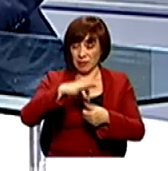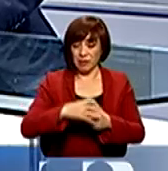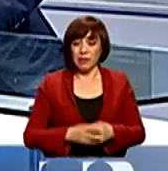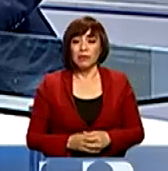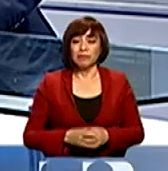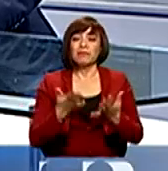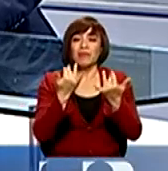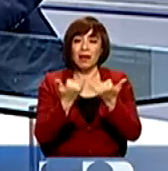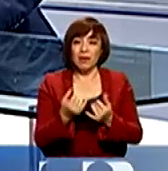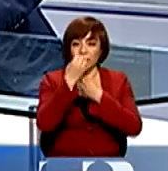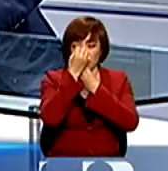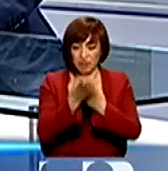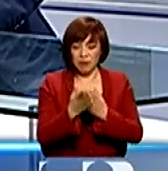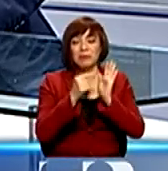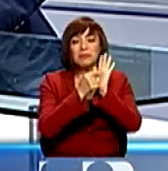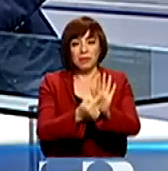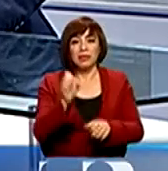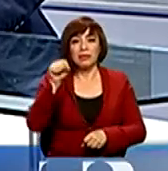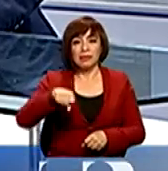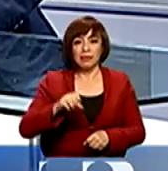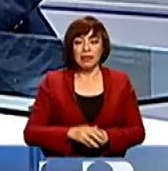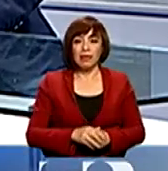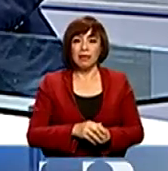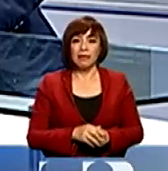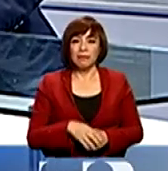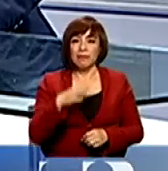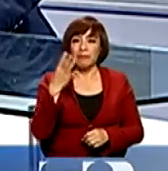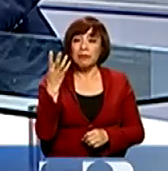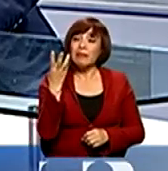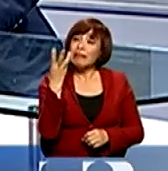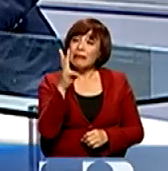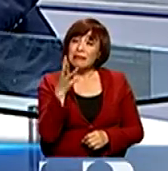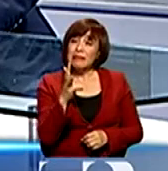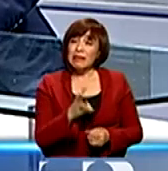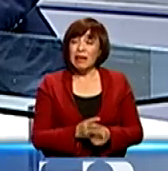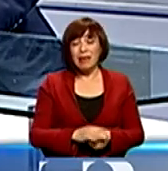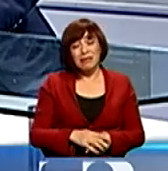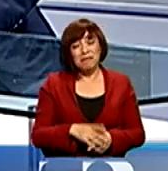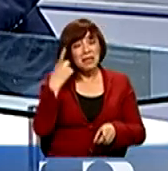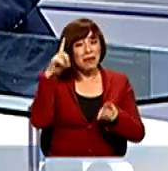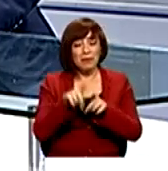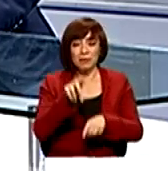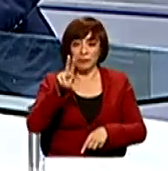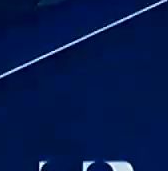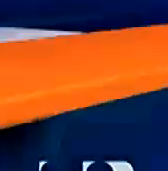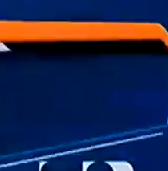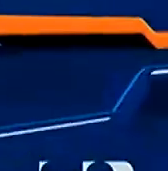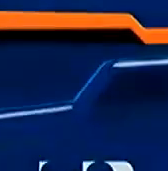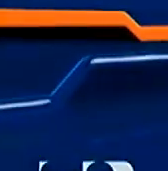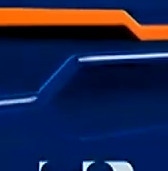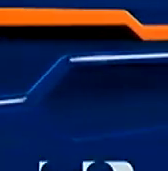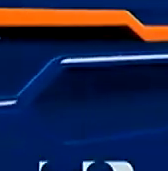la información a nivel nacional y solo registró 16 impugnaciones. Freddy Paredes informa.